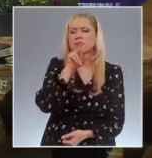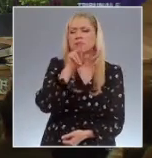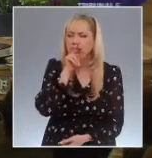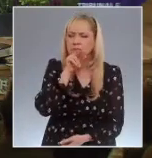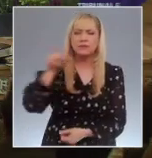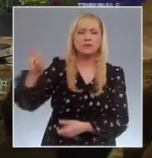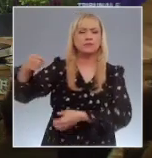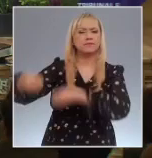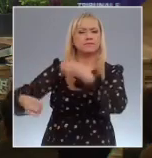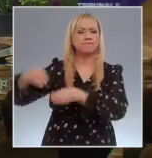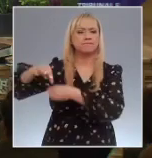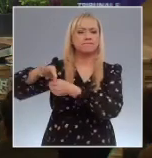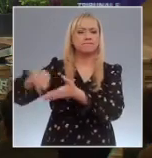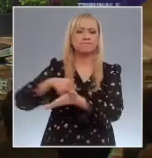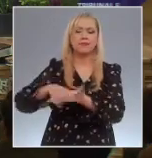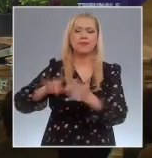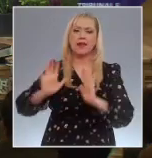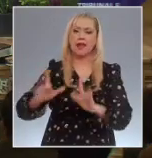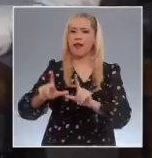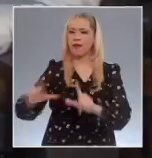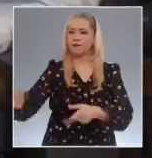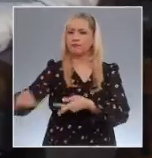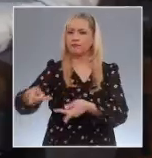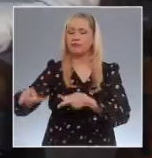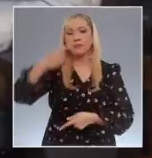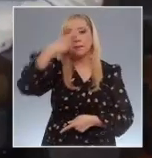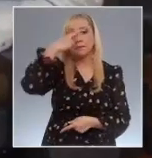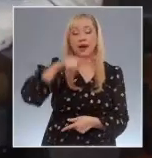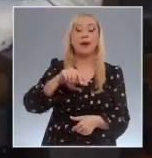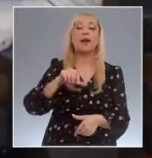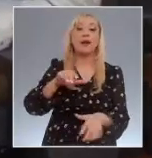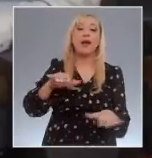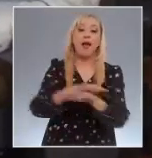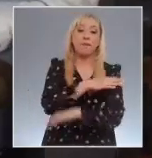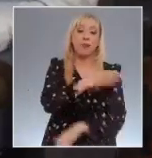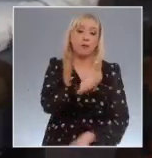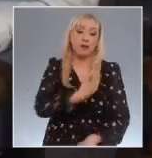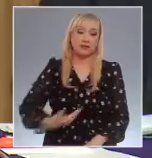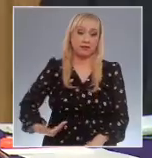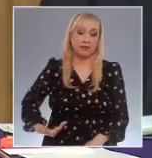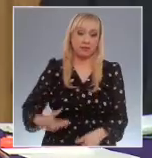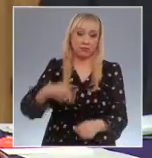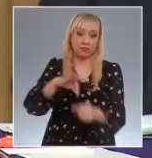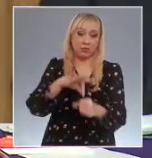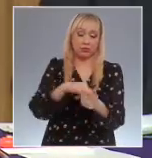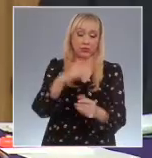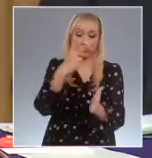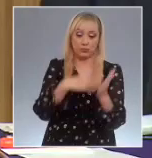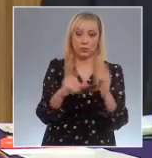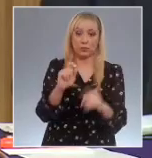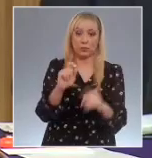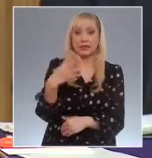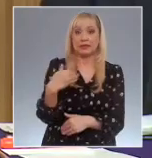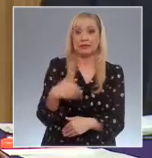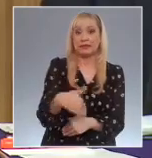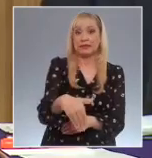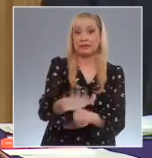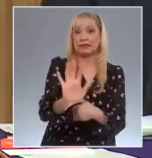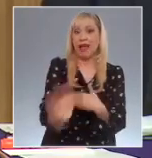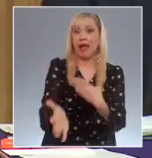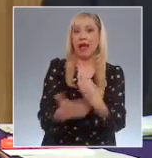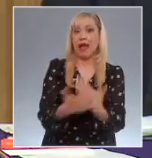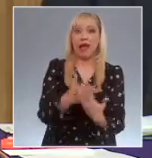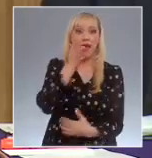proceso electoral 2023-2024, el más grande en la historia de nuestro país, aseguró el ministro Jorge Mario